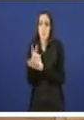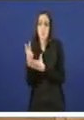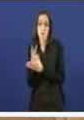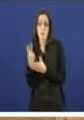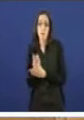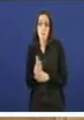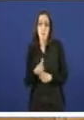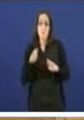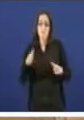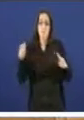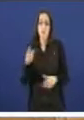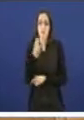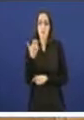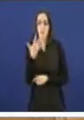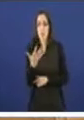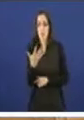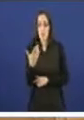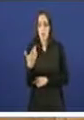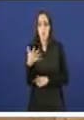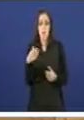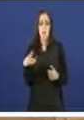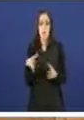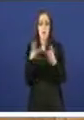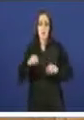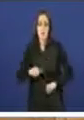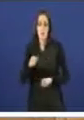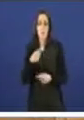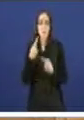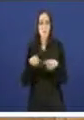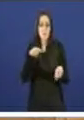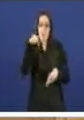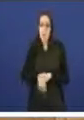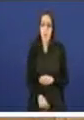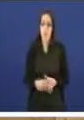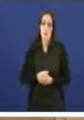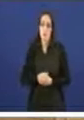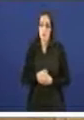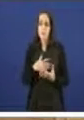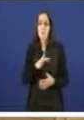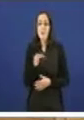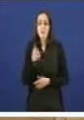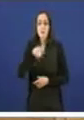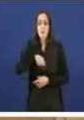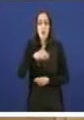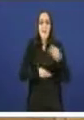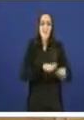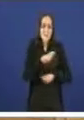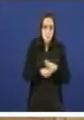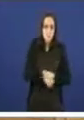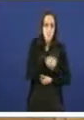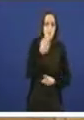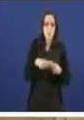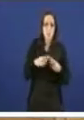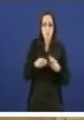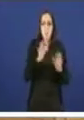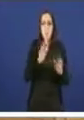as unidades concertadas, moi distinta a situación frente a hoxe. E pese a crise económica estamos a facer máis con menos, máis transporte e